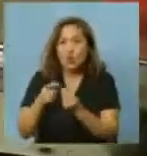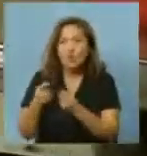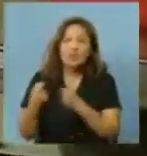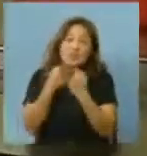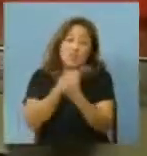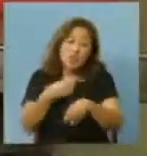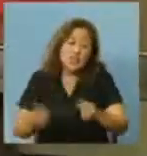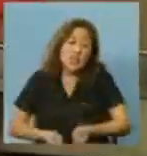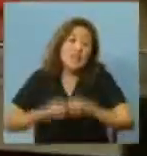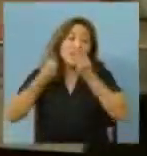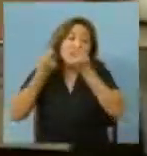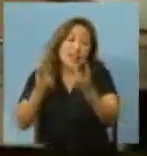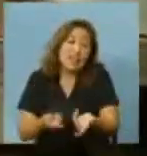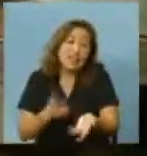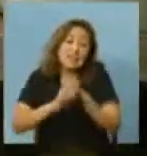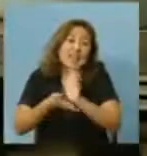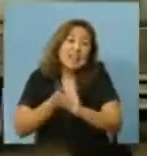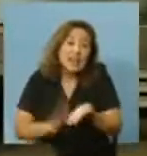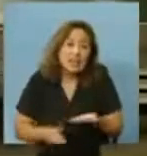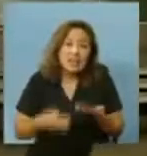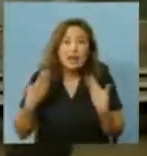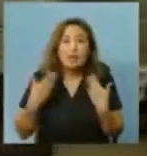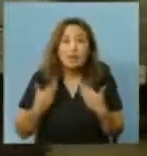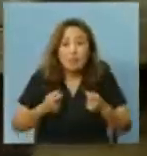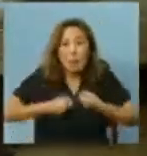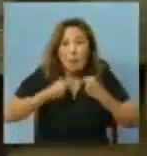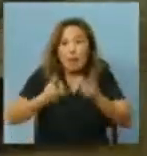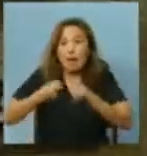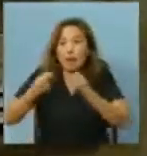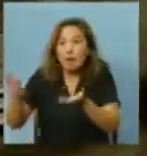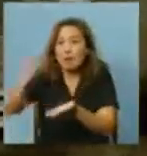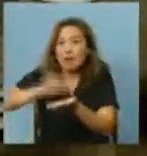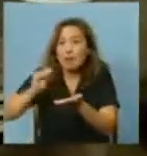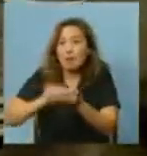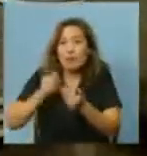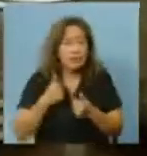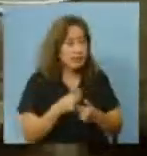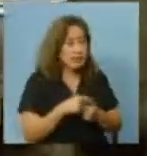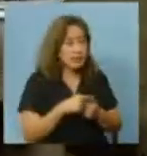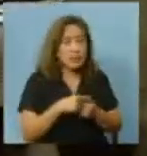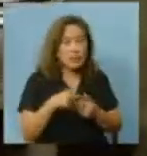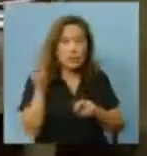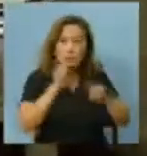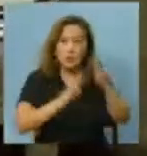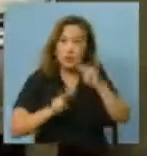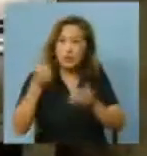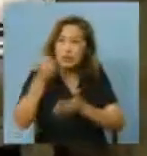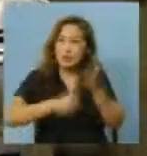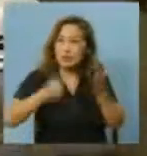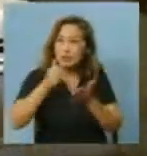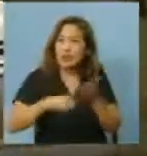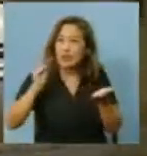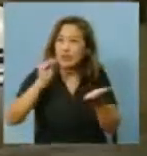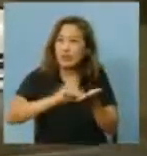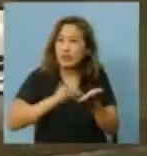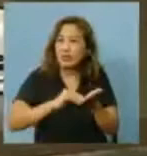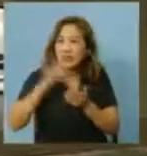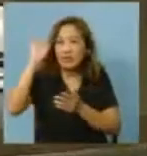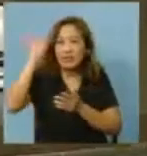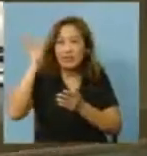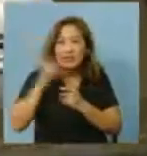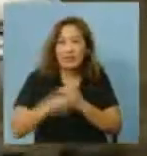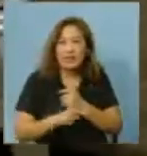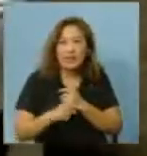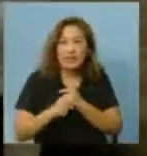trae donaciones, y entonces eso hace que podamos darle mucho más a la gente, ¿no? Lo que me decían es que tratan de esforzarse cada vez más, teniendo en cuenta